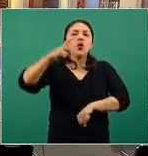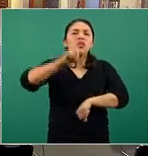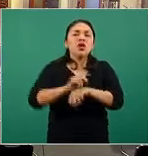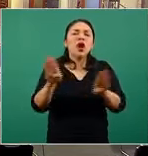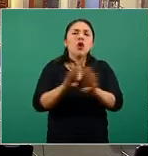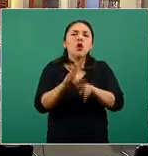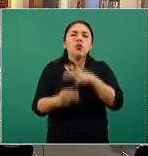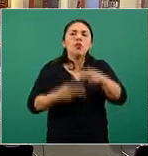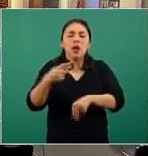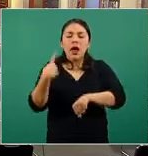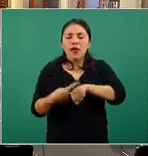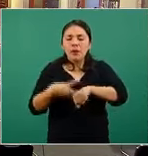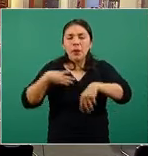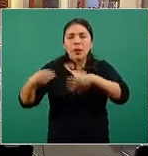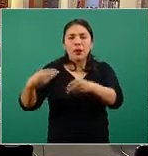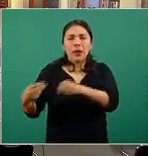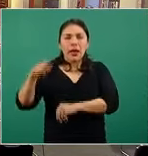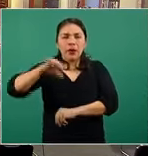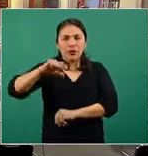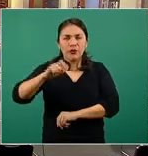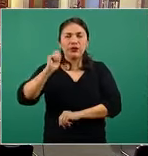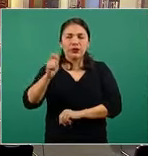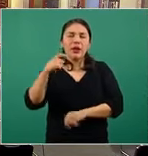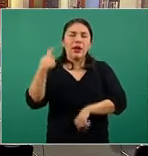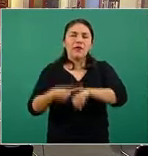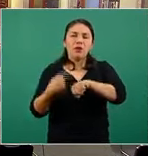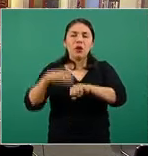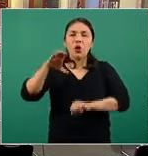comportamiento y los datos de la epidemia de